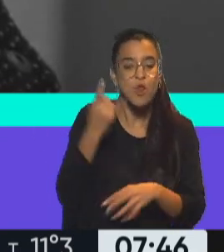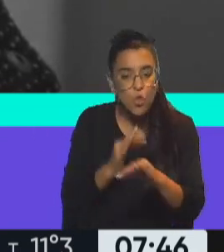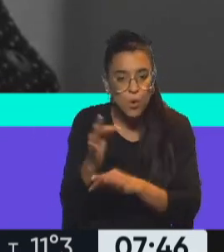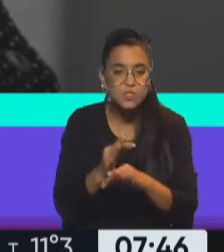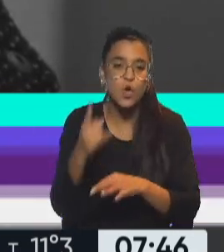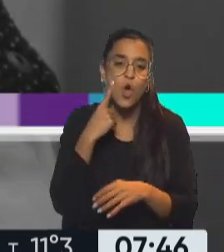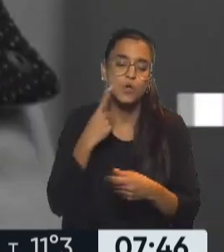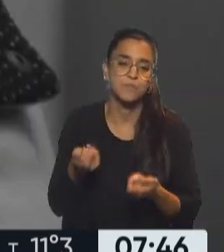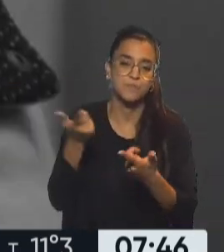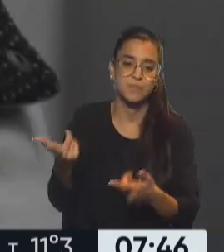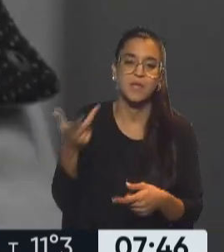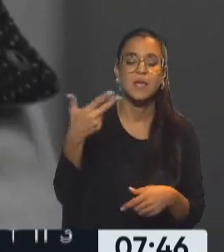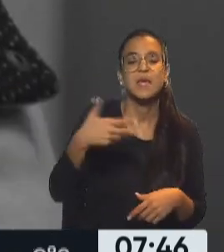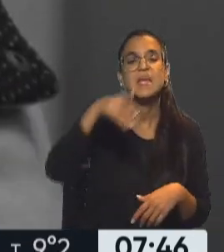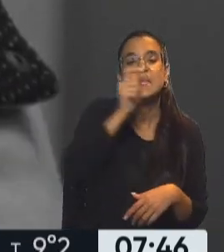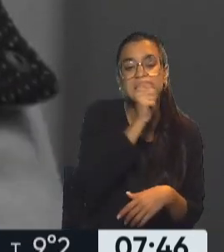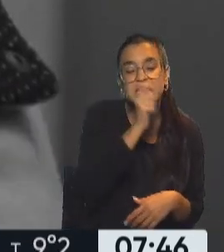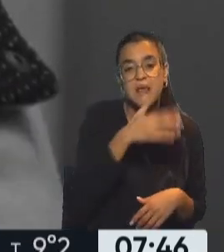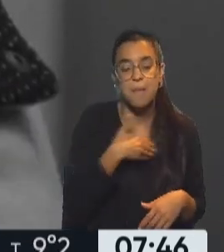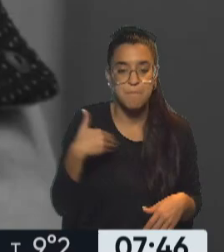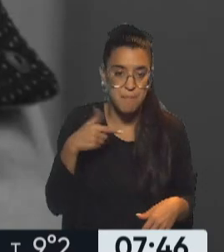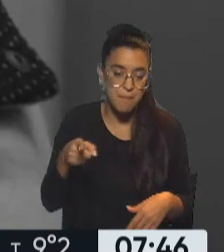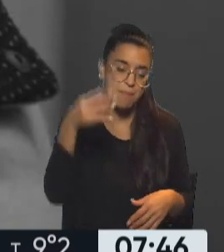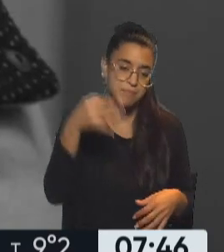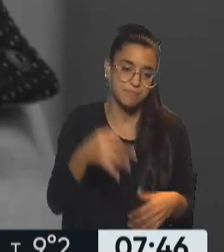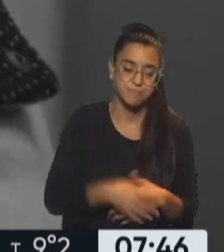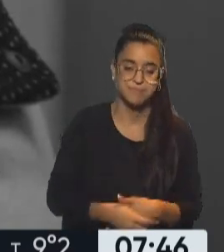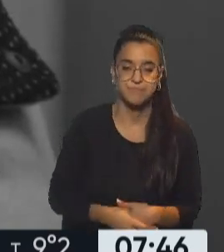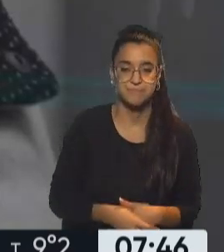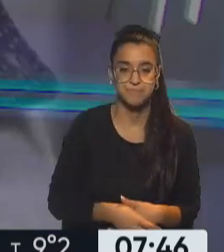conocimiento. Niña Mamá, de Andrea Testa, es imperdible. ¿Qué va a pasar?